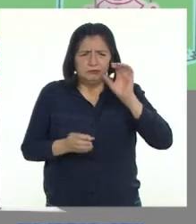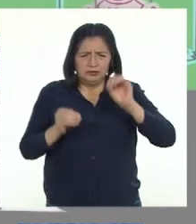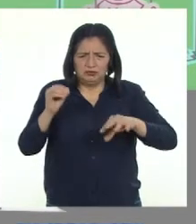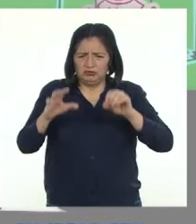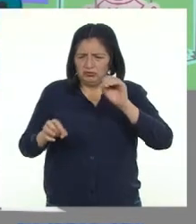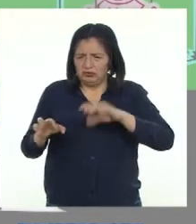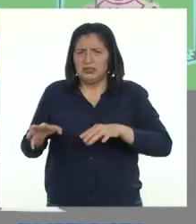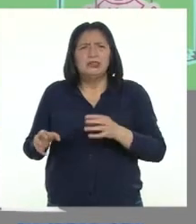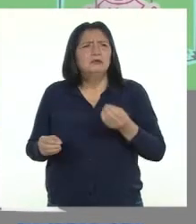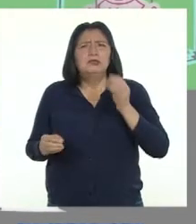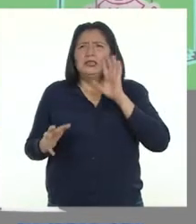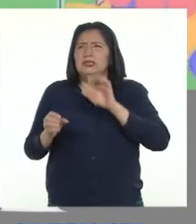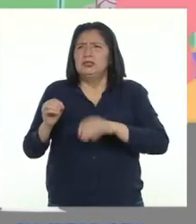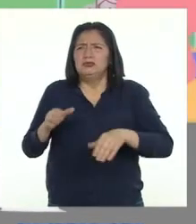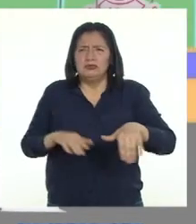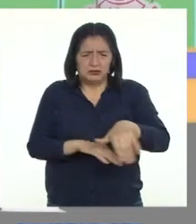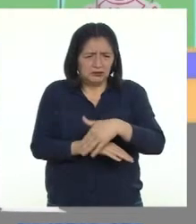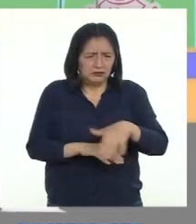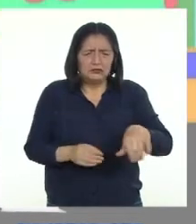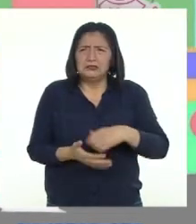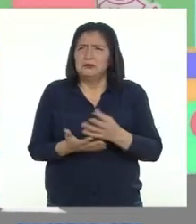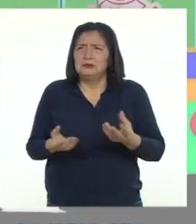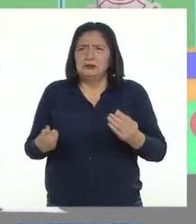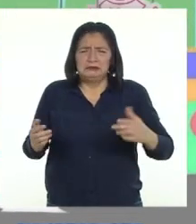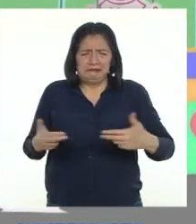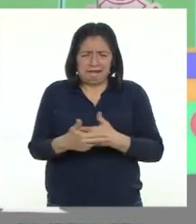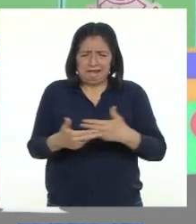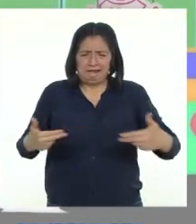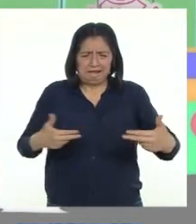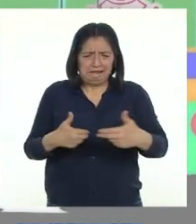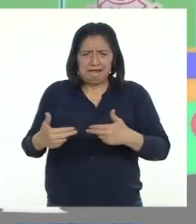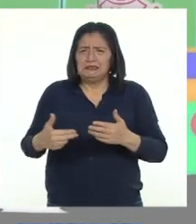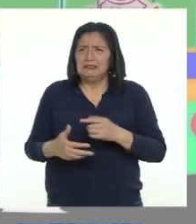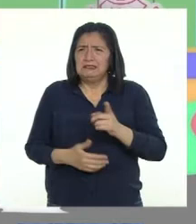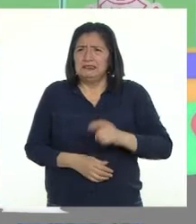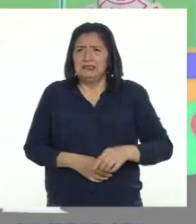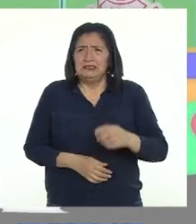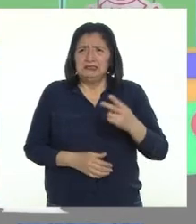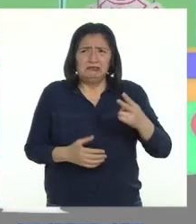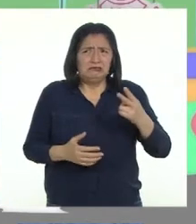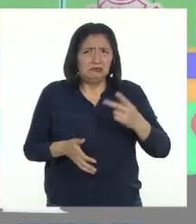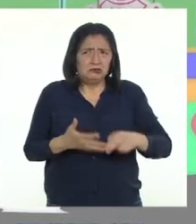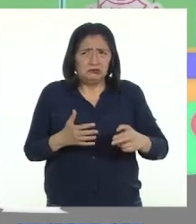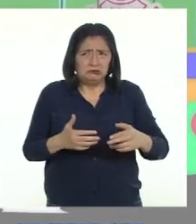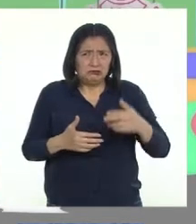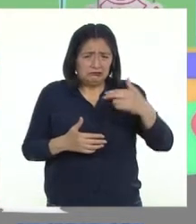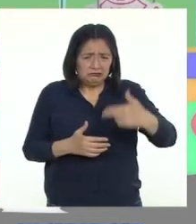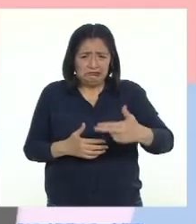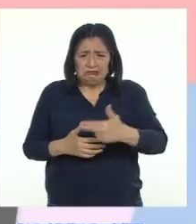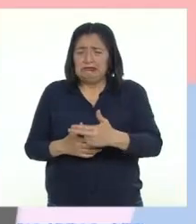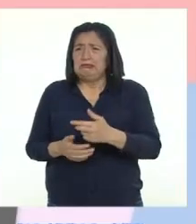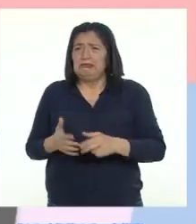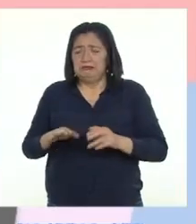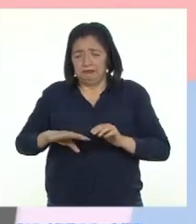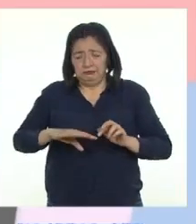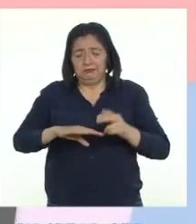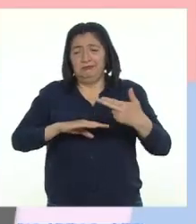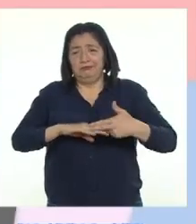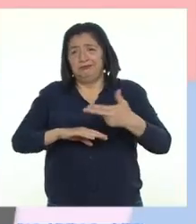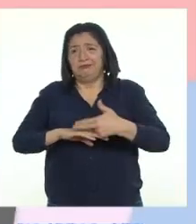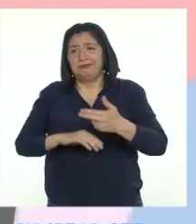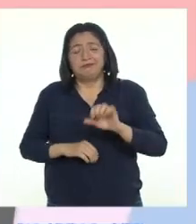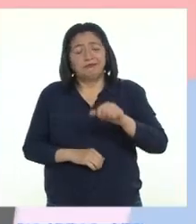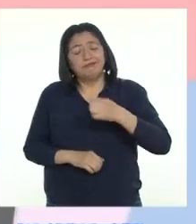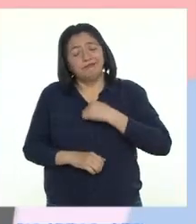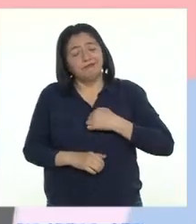el parque y la vereda? ¿Y por qué tantos autos? ¿Pusiste dos encima de la cebra? Sí, de verdad